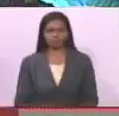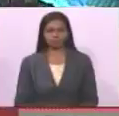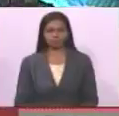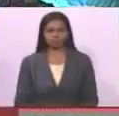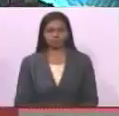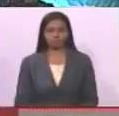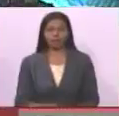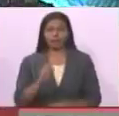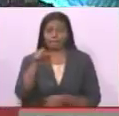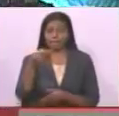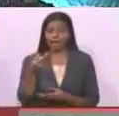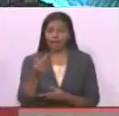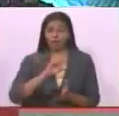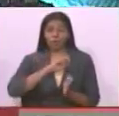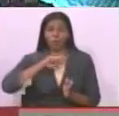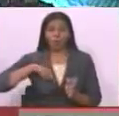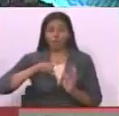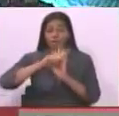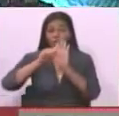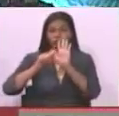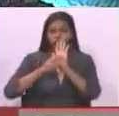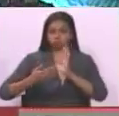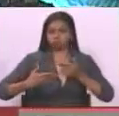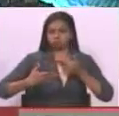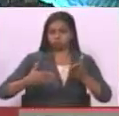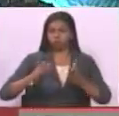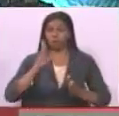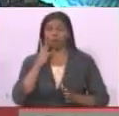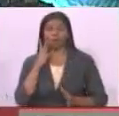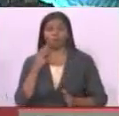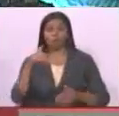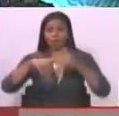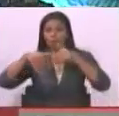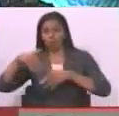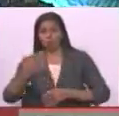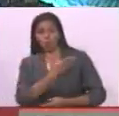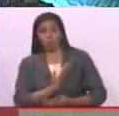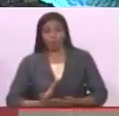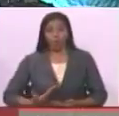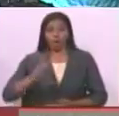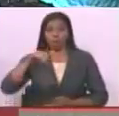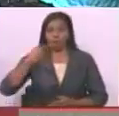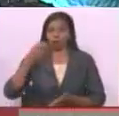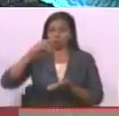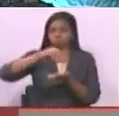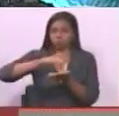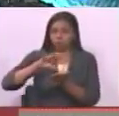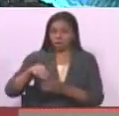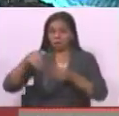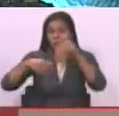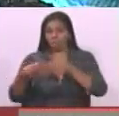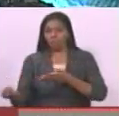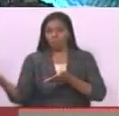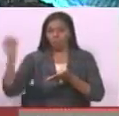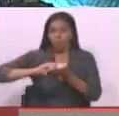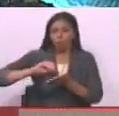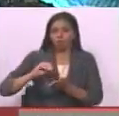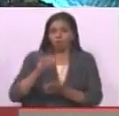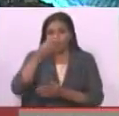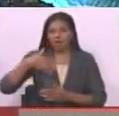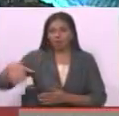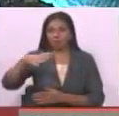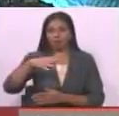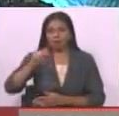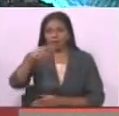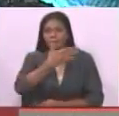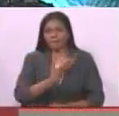Además, nuestra Constitución permite que el que esté ejerciendo la presidencia pueda postularse y si el pueblo vota por él, es el